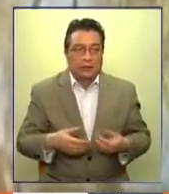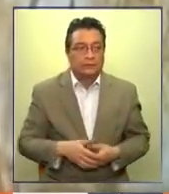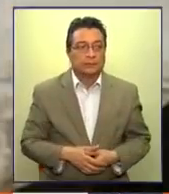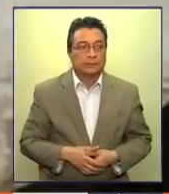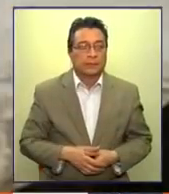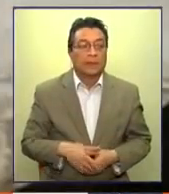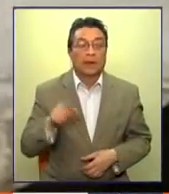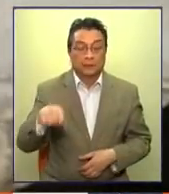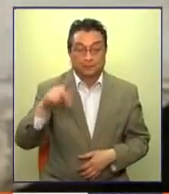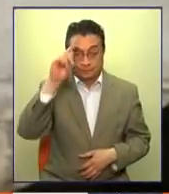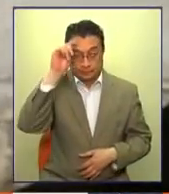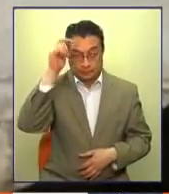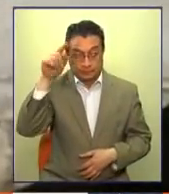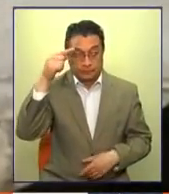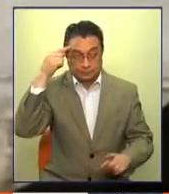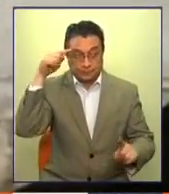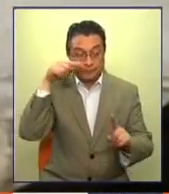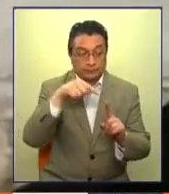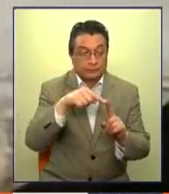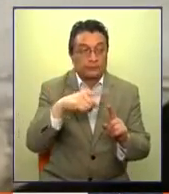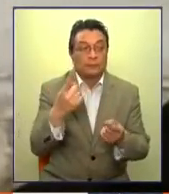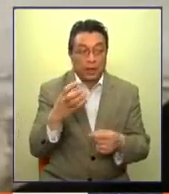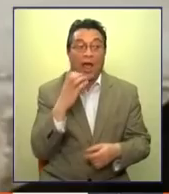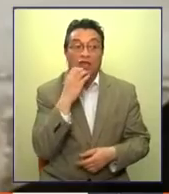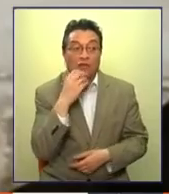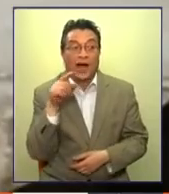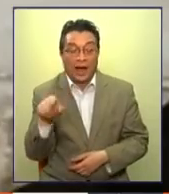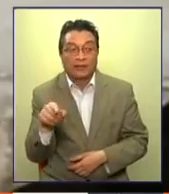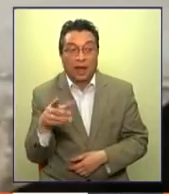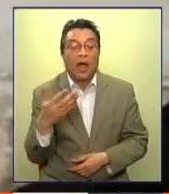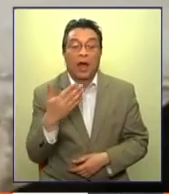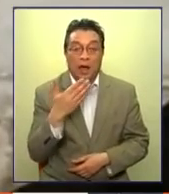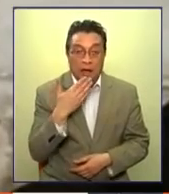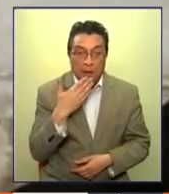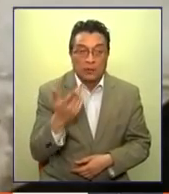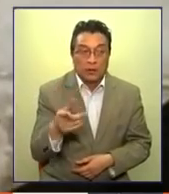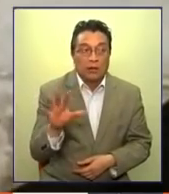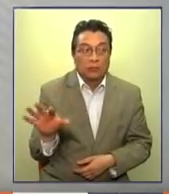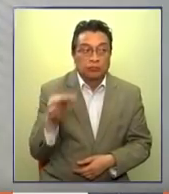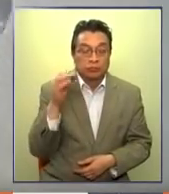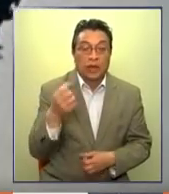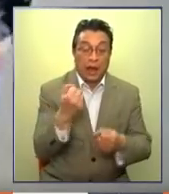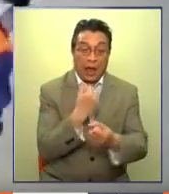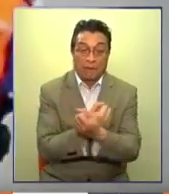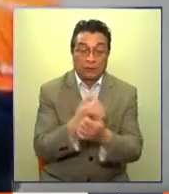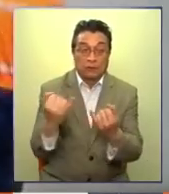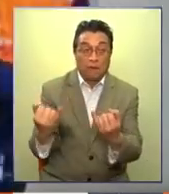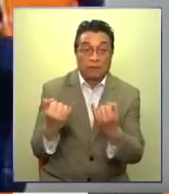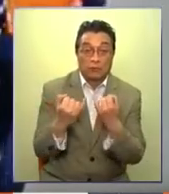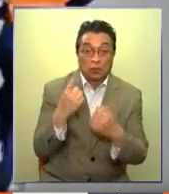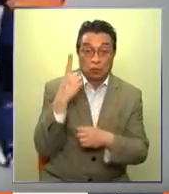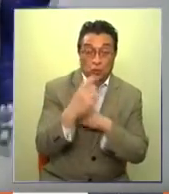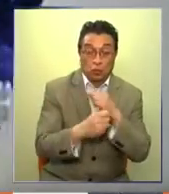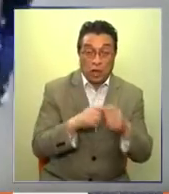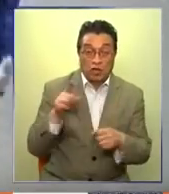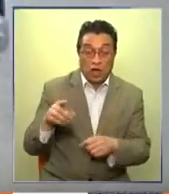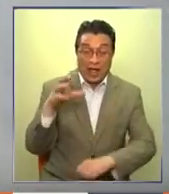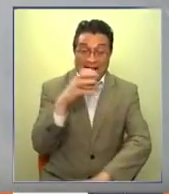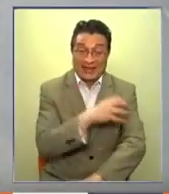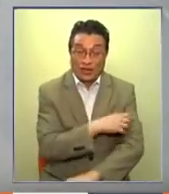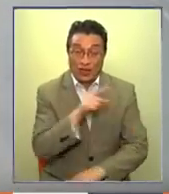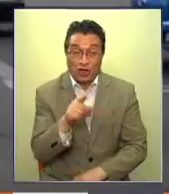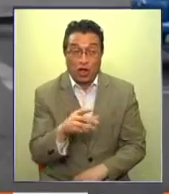la creación de un foco criminal, uno más en Antofagasta. Necesario, por cierto, según cifras de carabineros, en lo que va del año en la región, los robos con